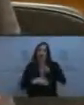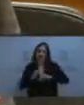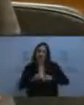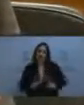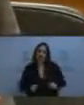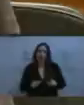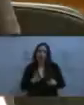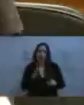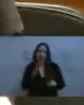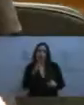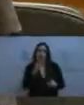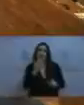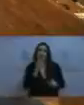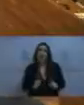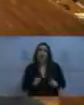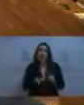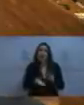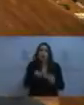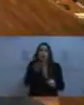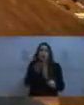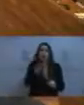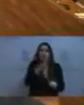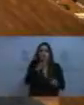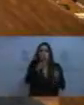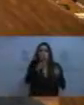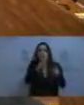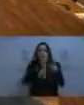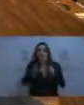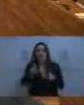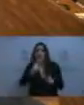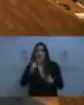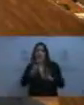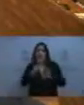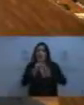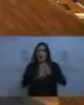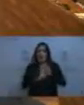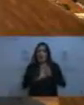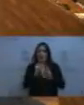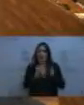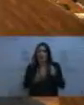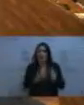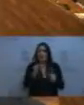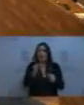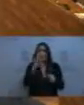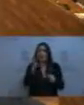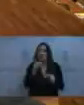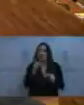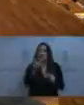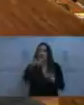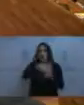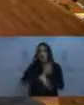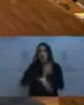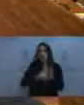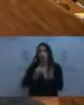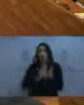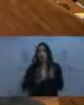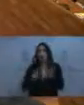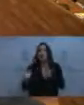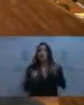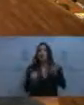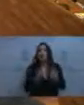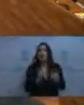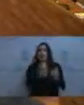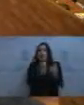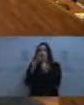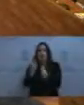de gasto de personal que se recogen a través de las leyes de presupuestos y a través también de las directrices de contratación de personal temporal y nombramiento de